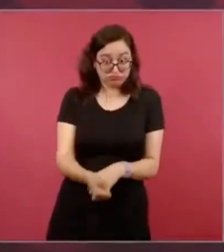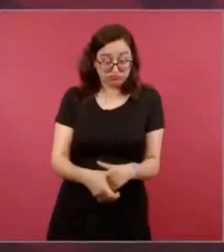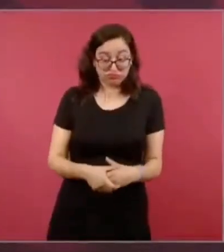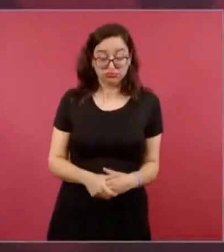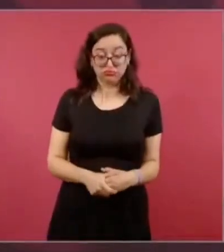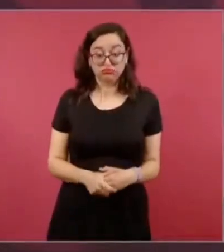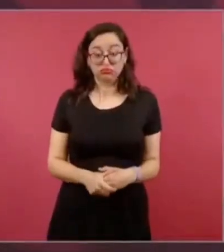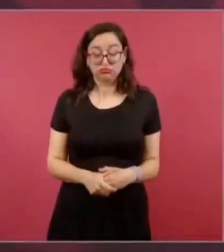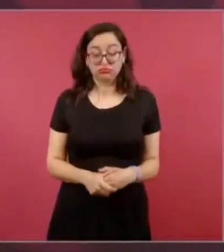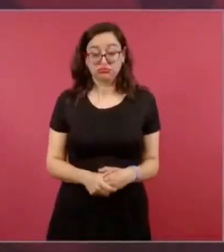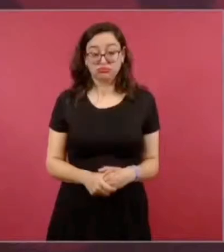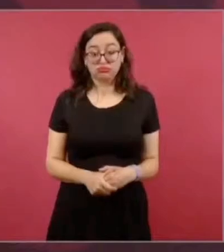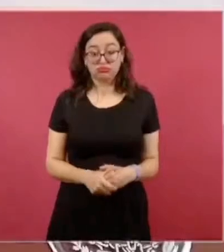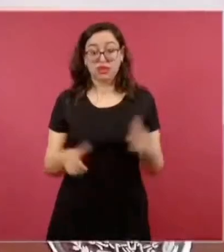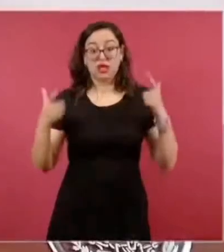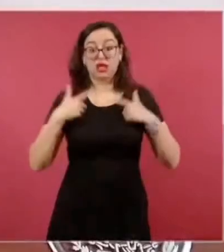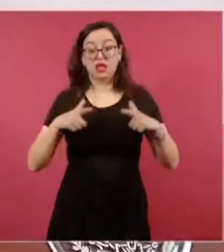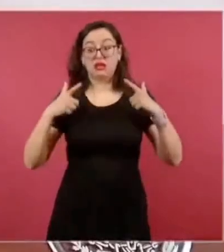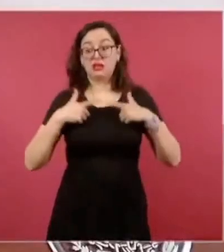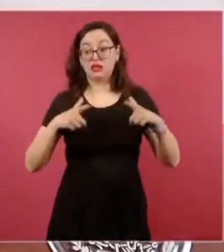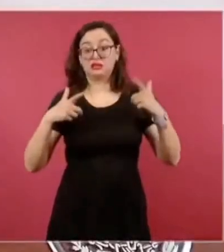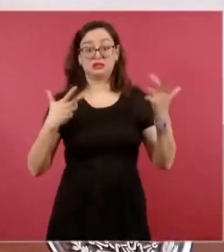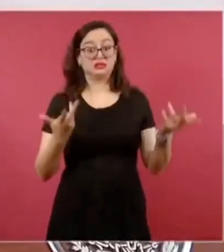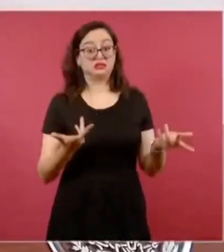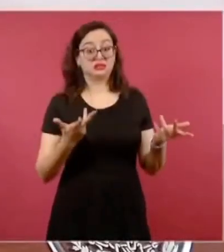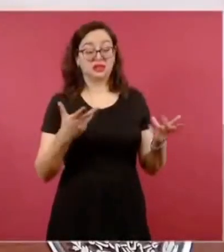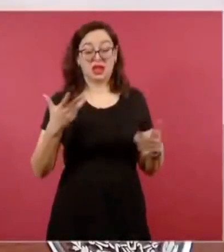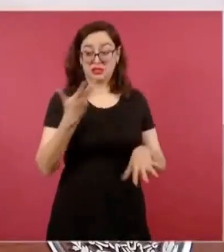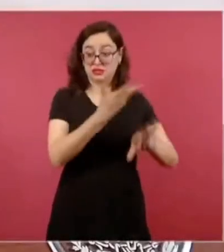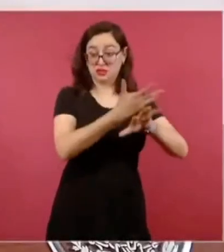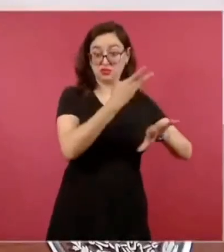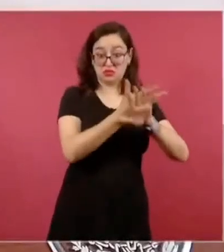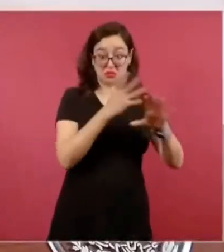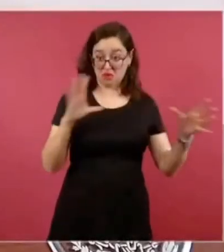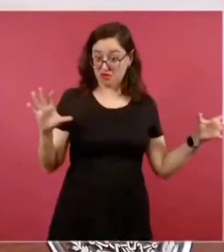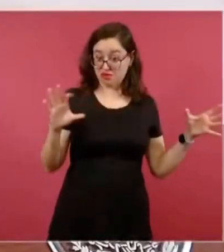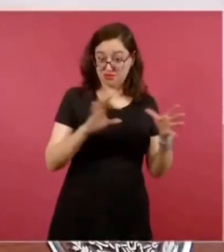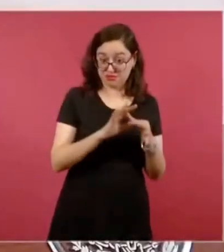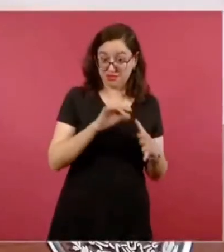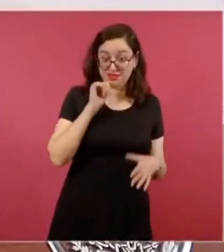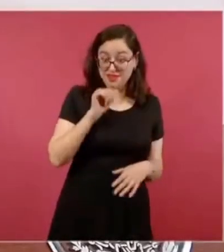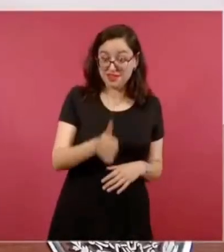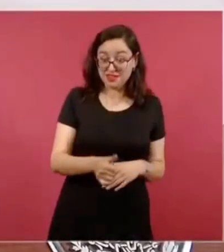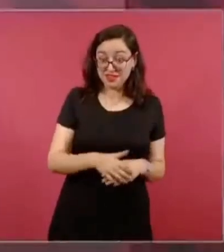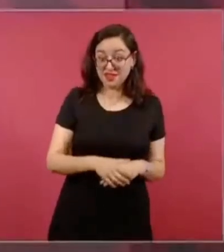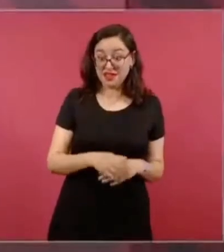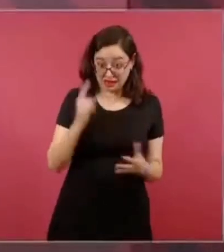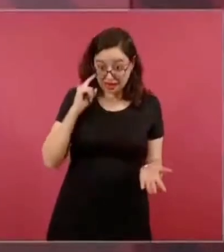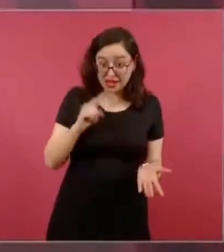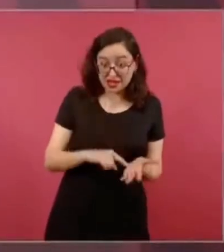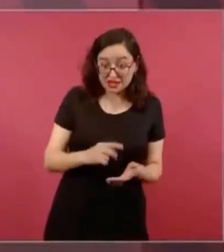y con las agencias del gobierno de Estados Unidos.